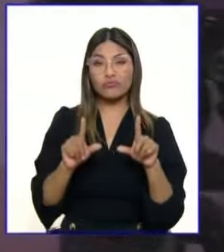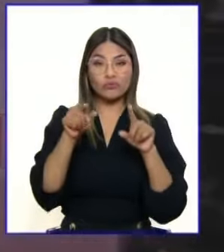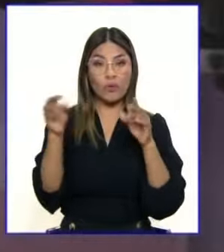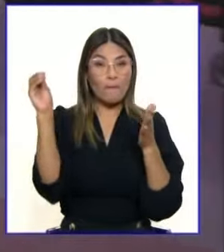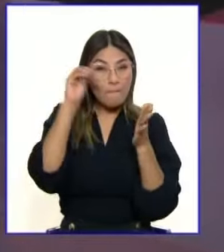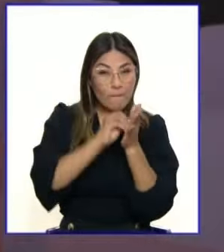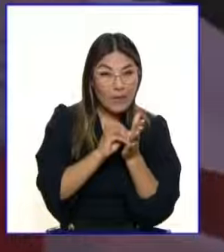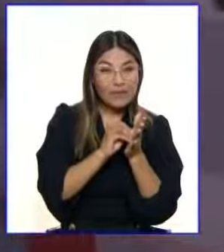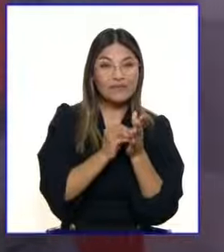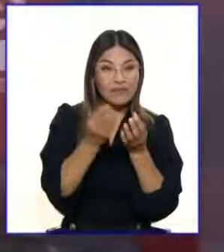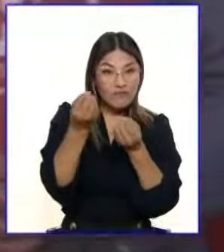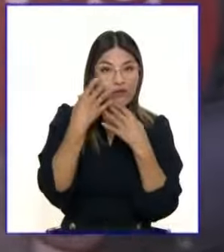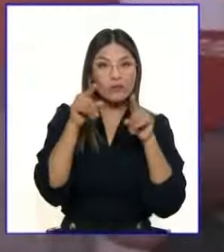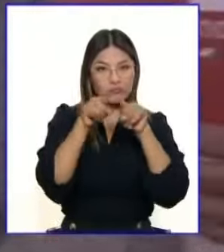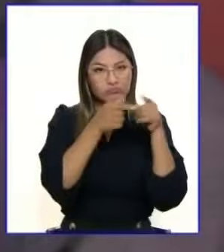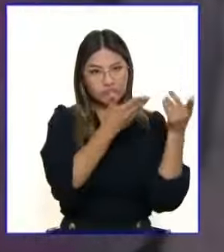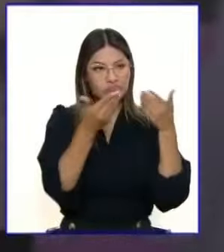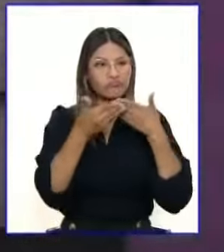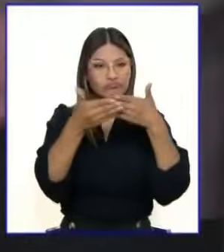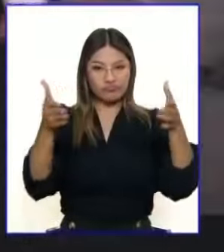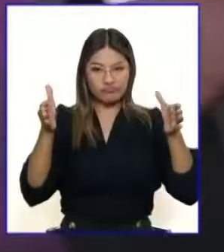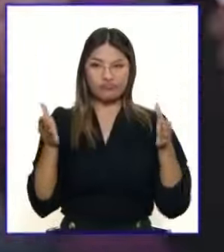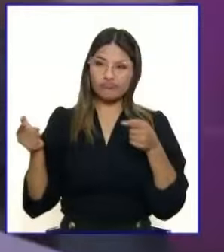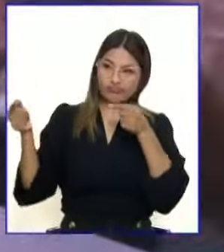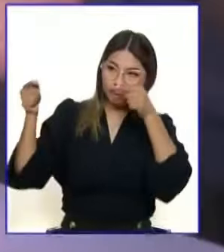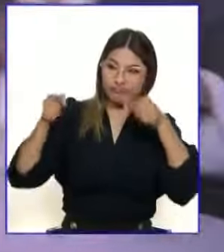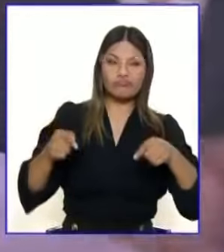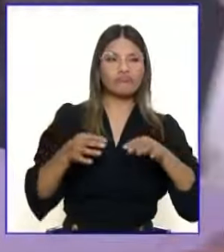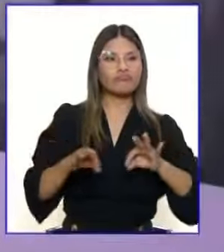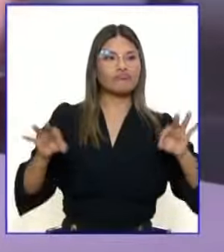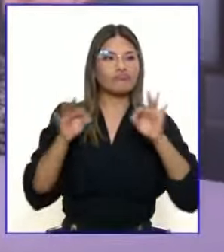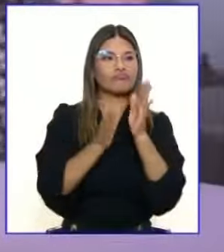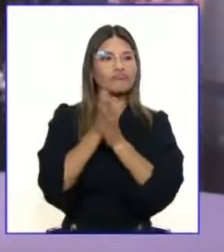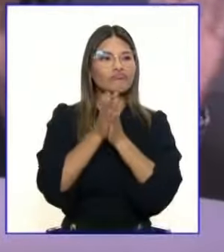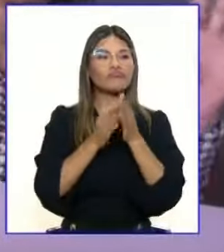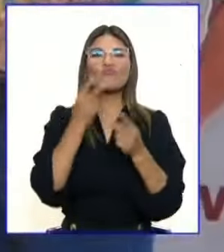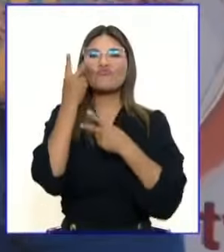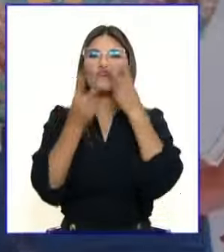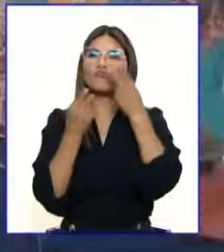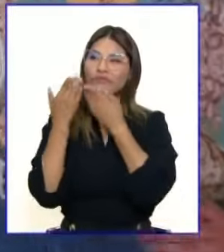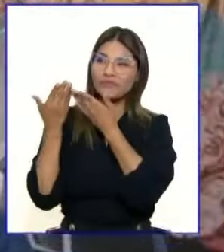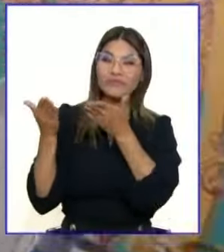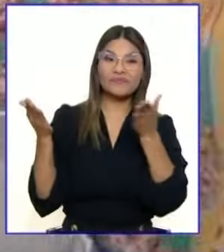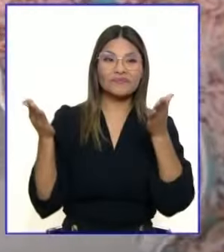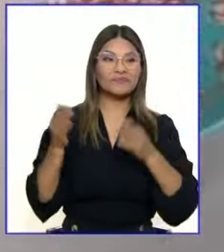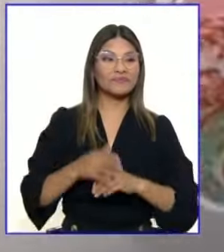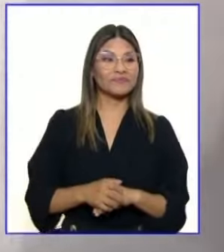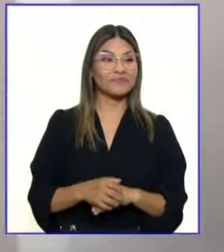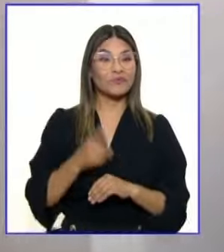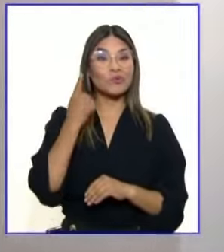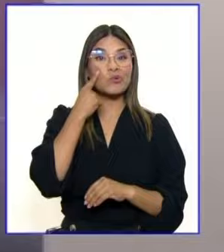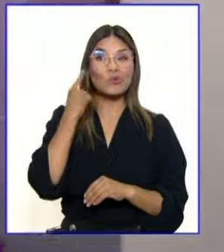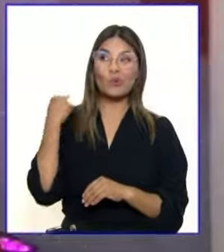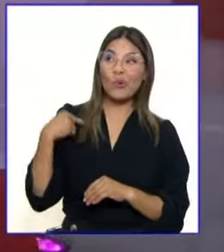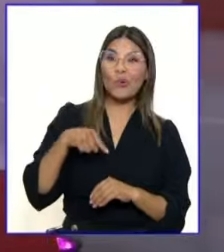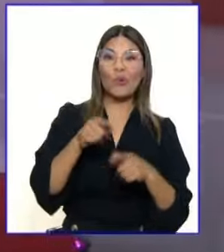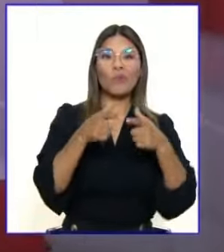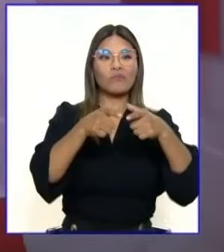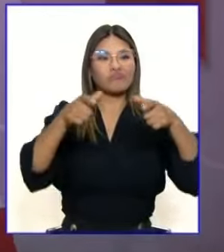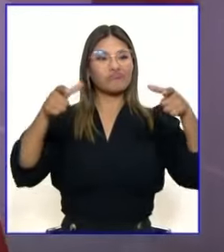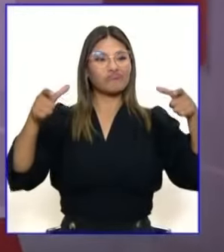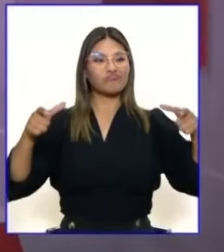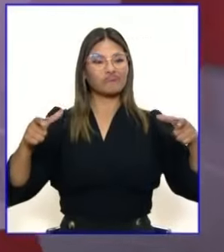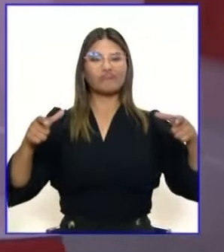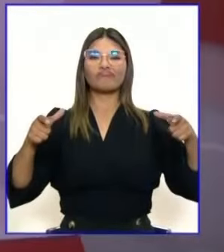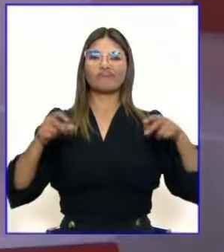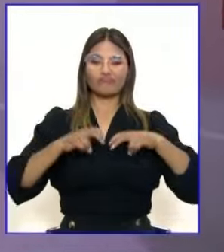detalles, no duden en acudir a nuestro stand, que a la fecha es uno de los más visitados. Conocer cómo es un estudio de televisión,